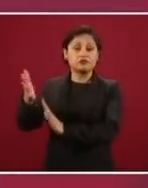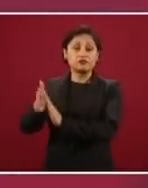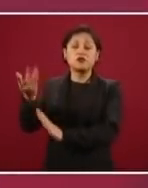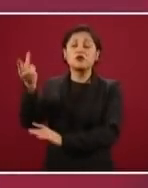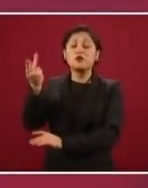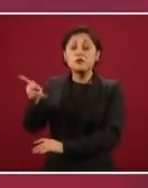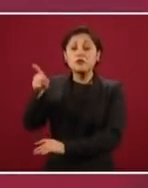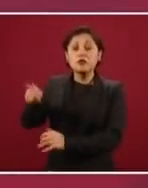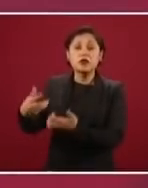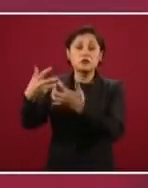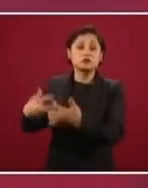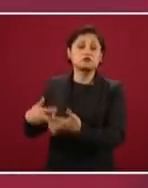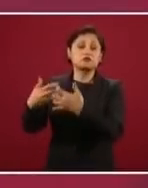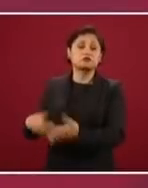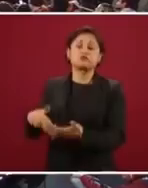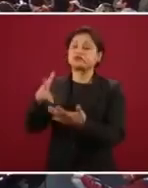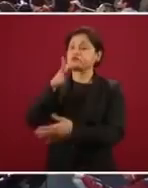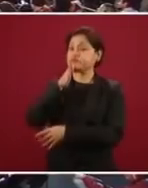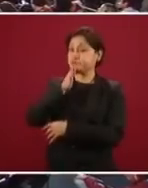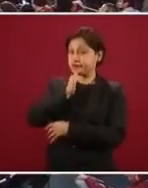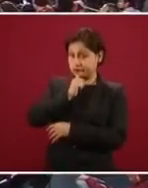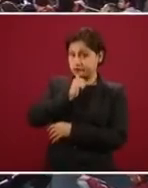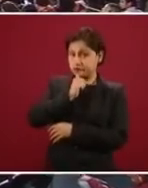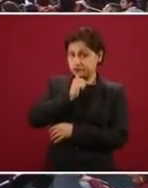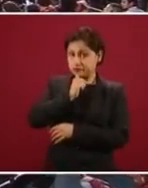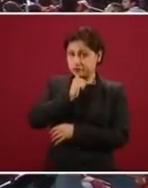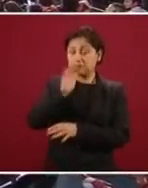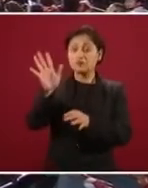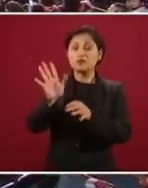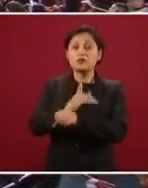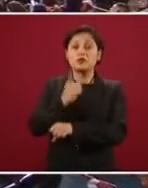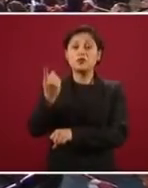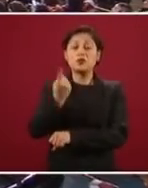que en el caso de que operara